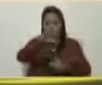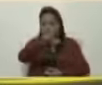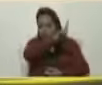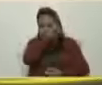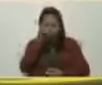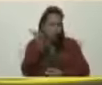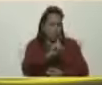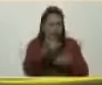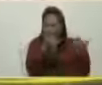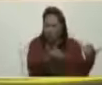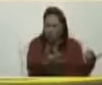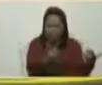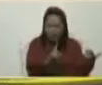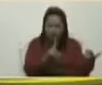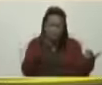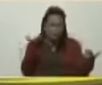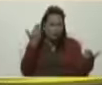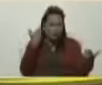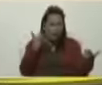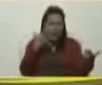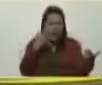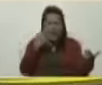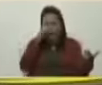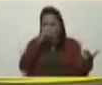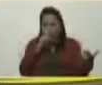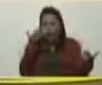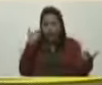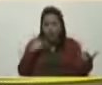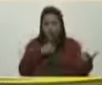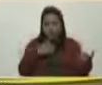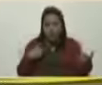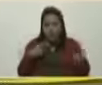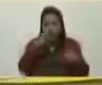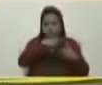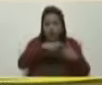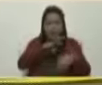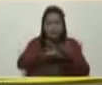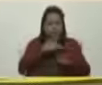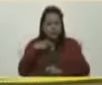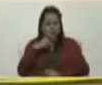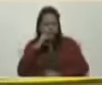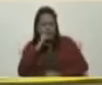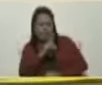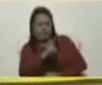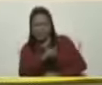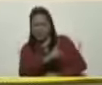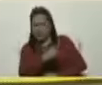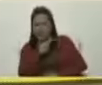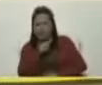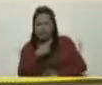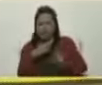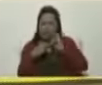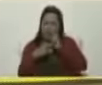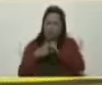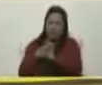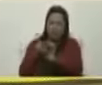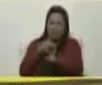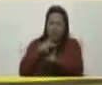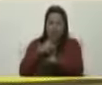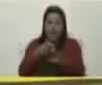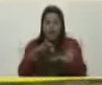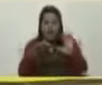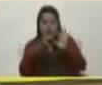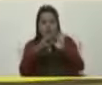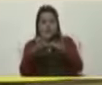desde ahorita, desde hace muchos tiempos atrás, porque veía cosas que no me gustaban dentro de la Alianza